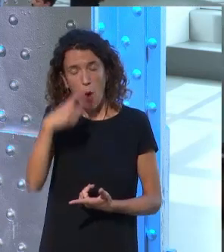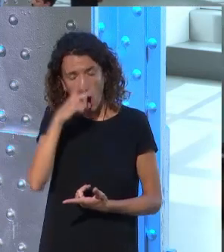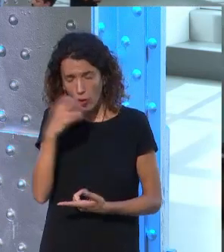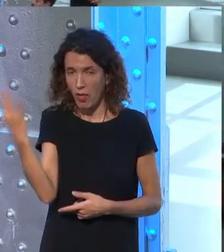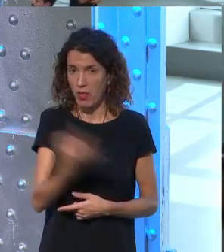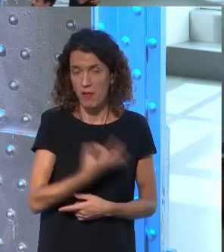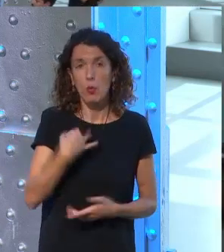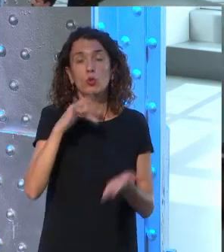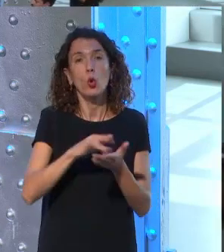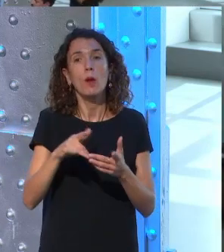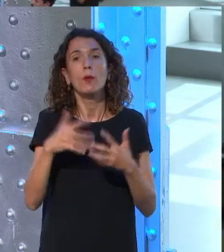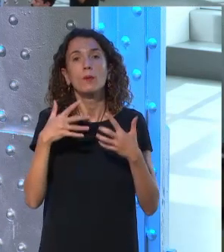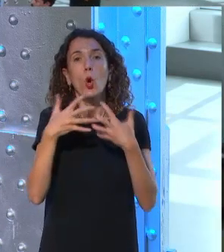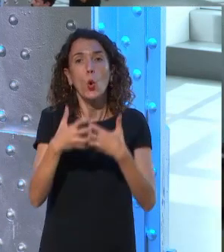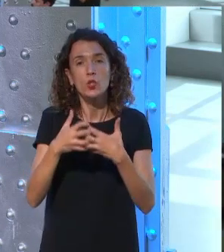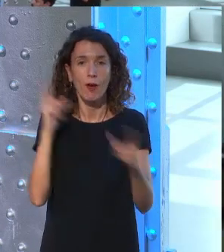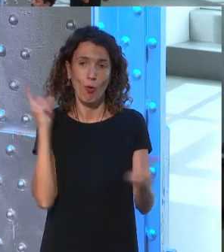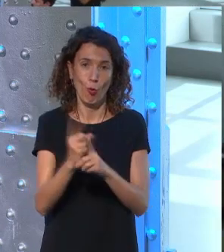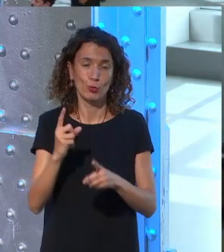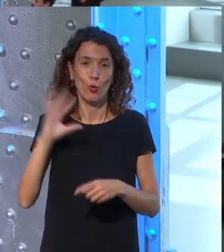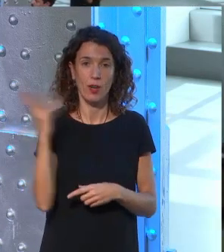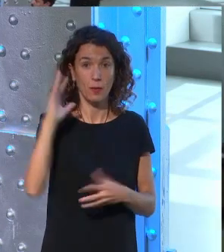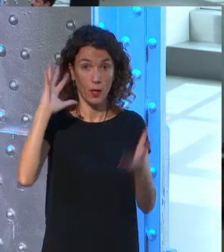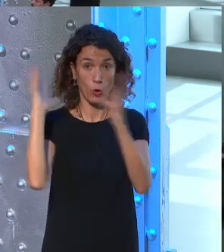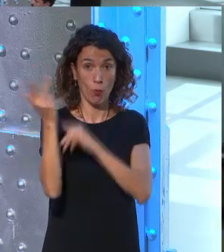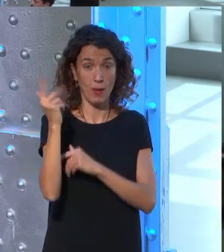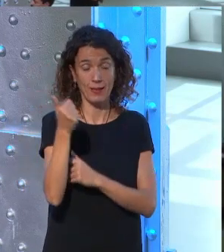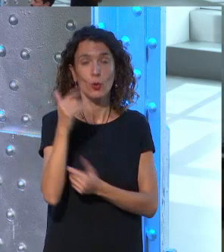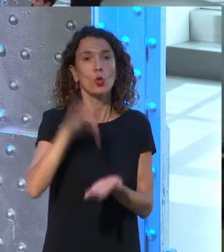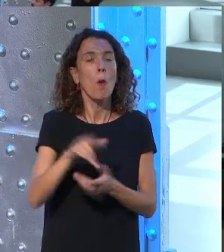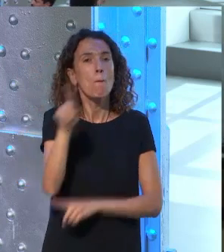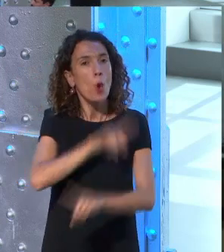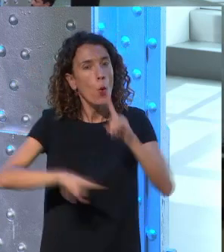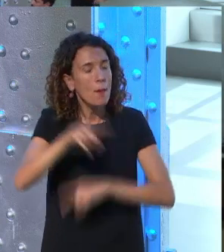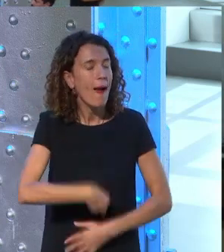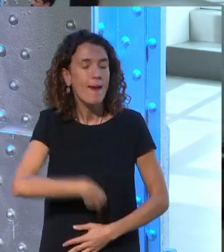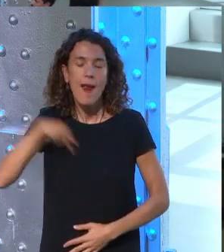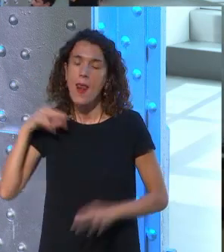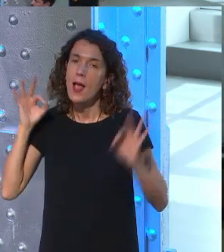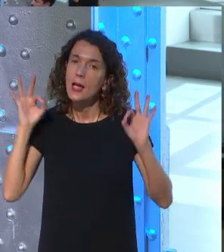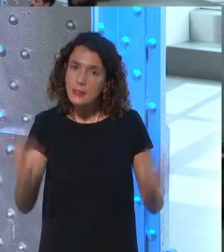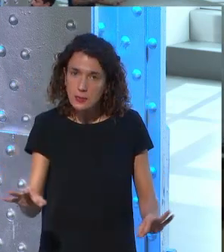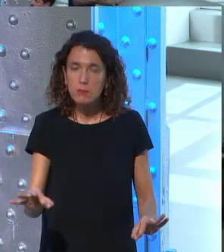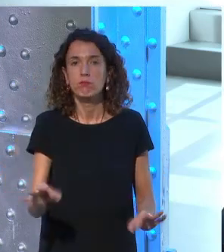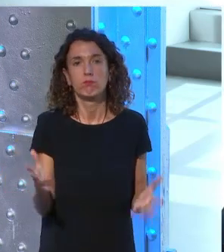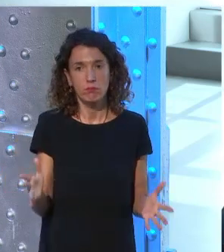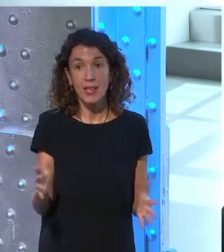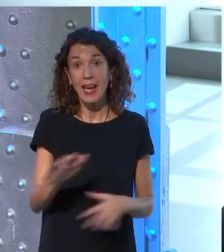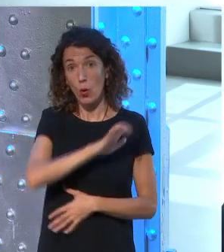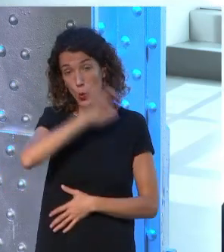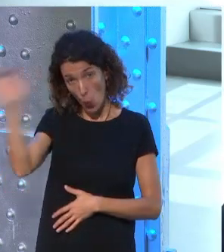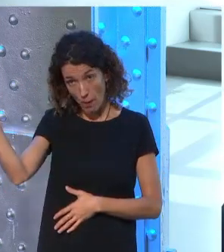recordar que la lucha contra el cambio climático, el calentamiento global, es un problema de todos y es un problema global. Entonces,